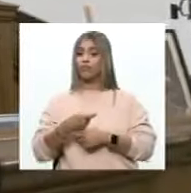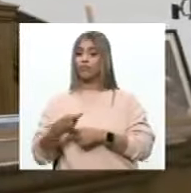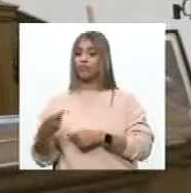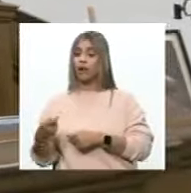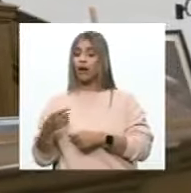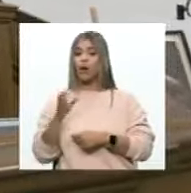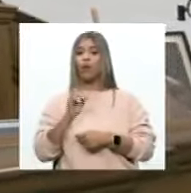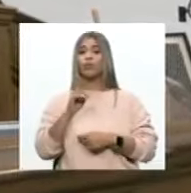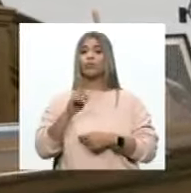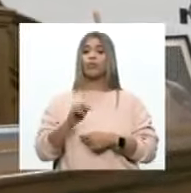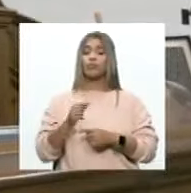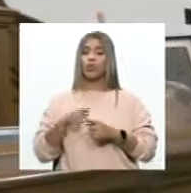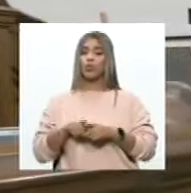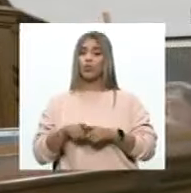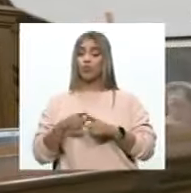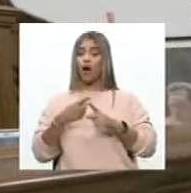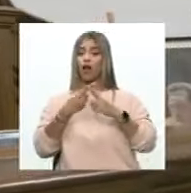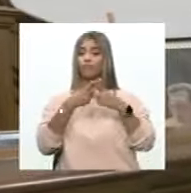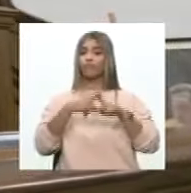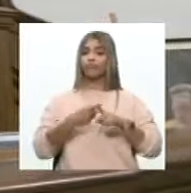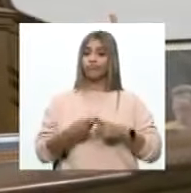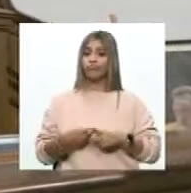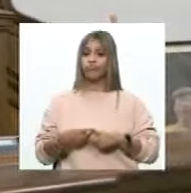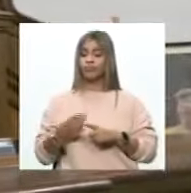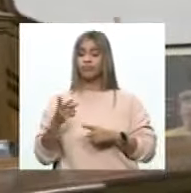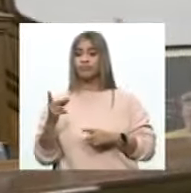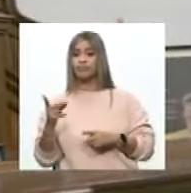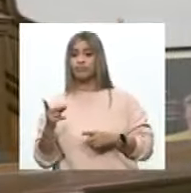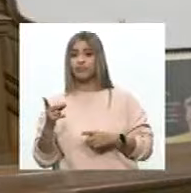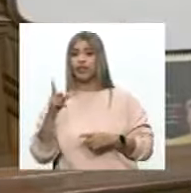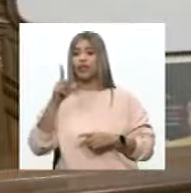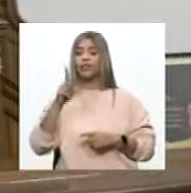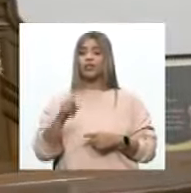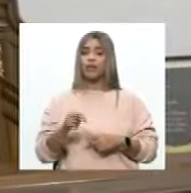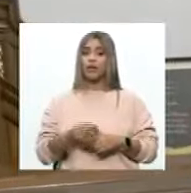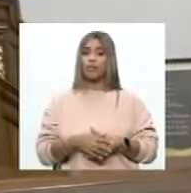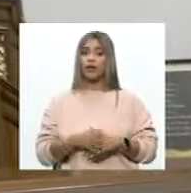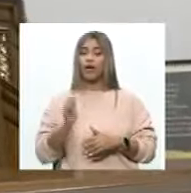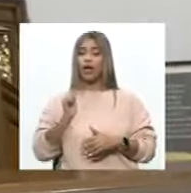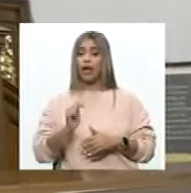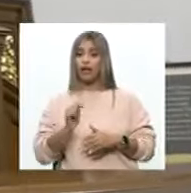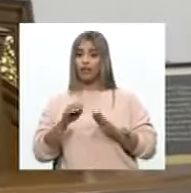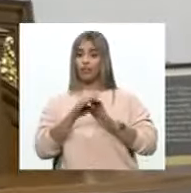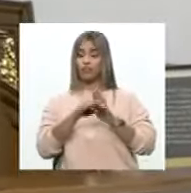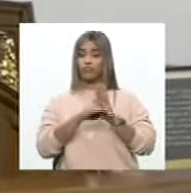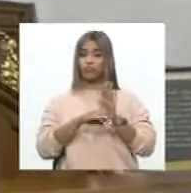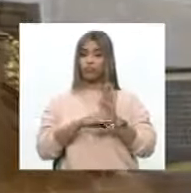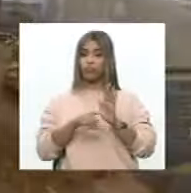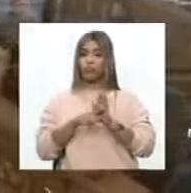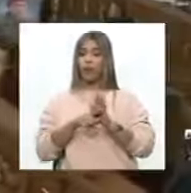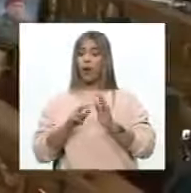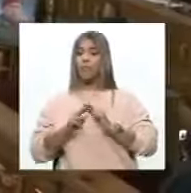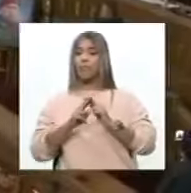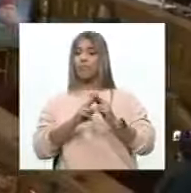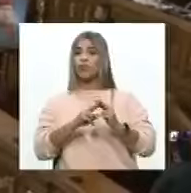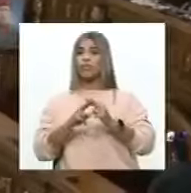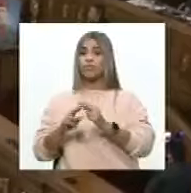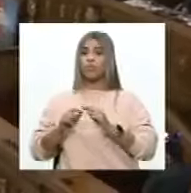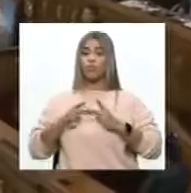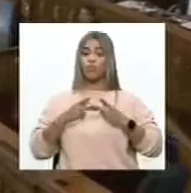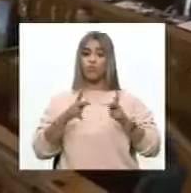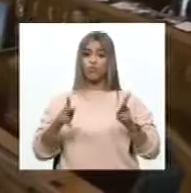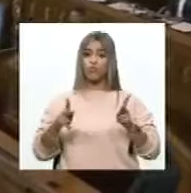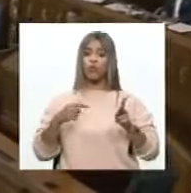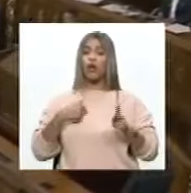también como fuente financiera alterna. Y particularmente este instrumento de crédito público, nosotros lo